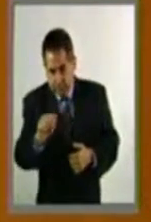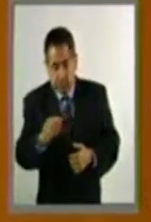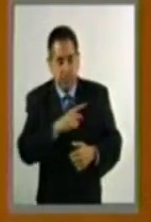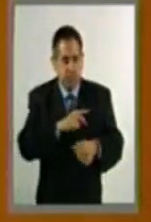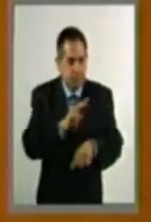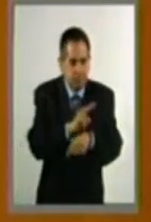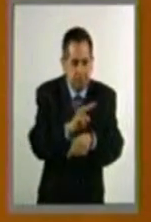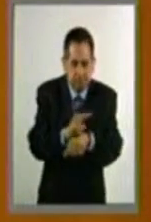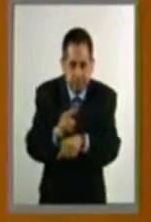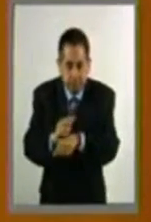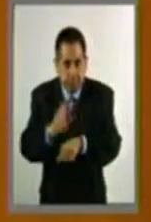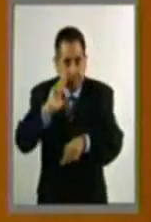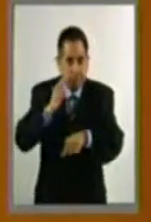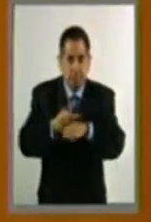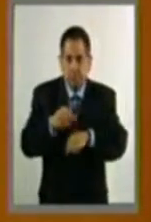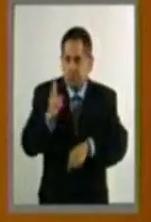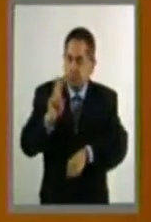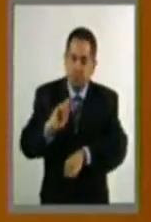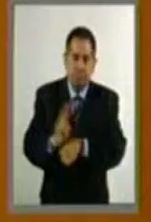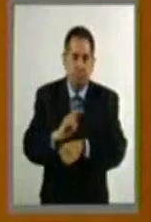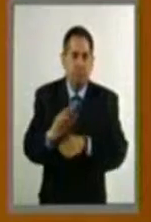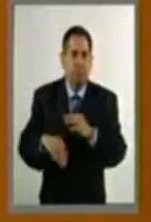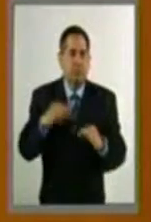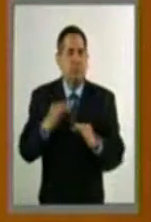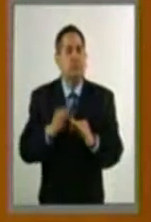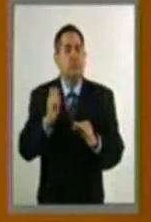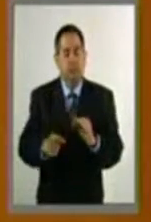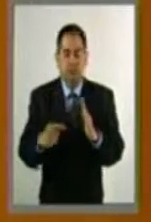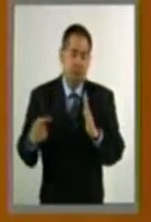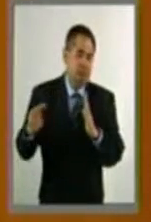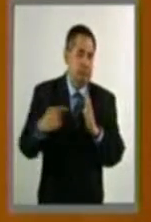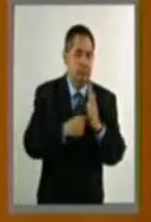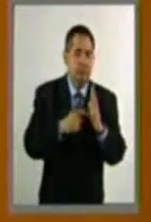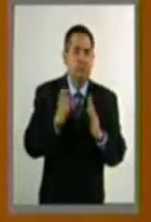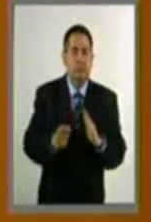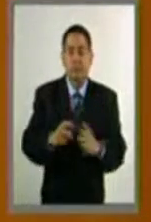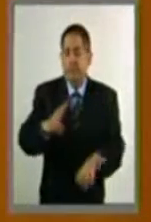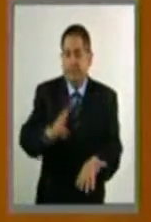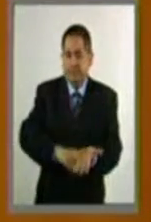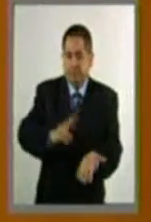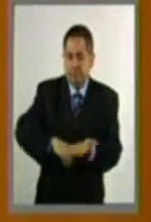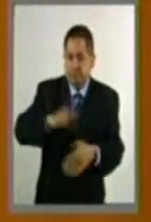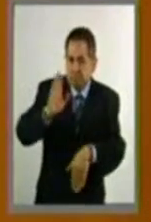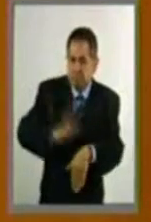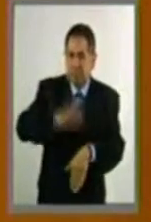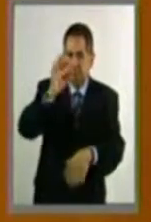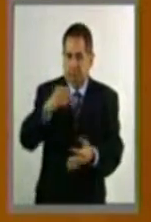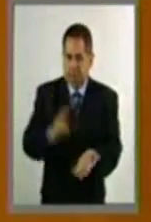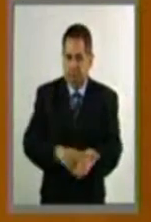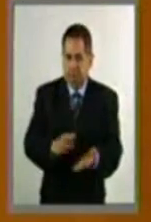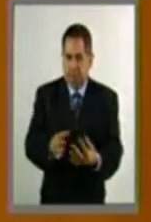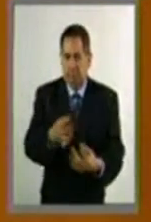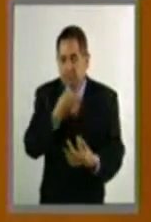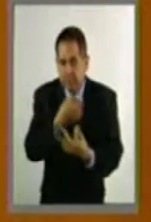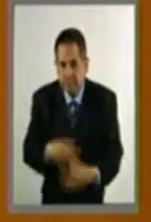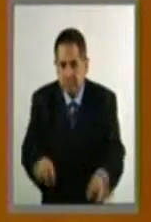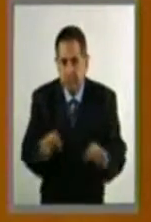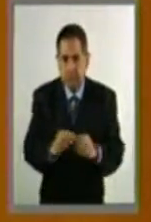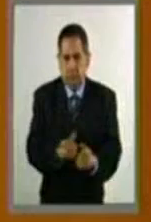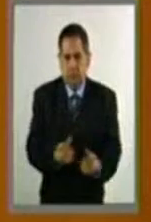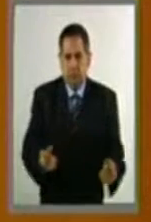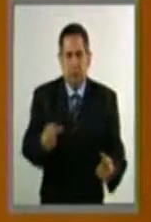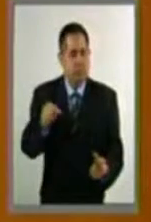el respeto y cumplimiento del principio de interés superior de la niñez por parte de las autoridades